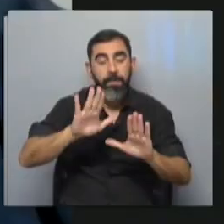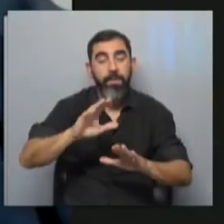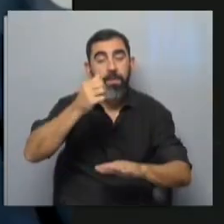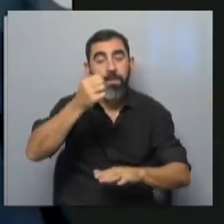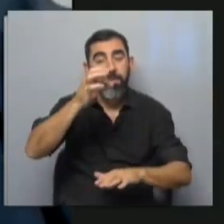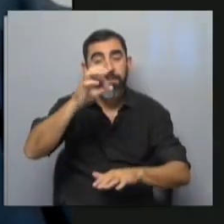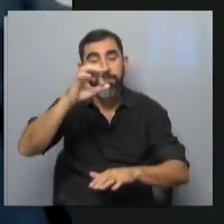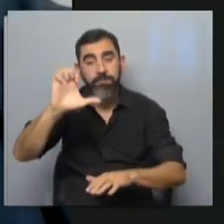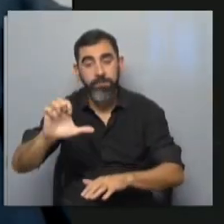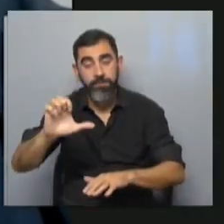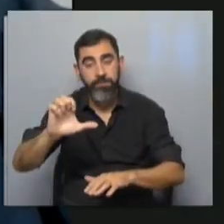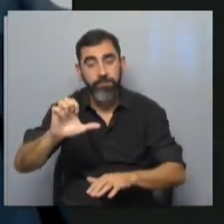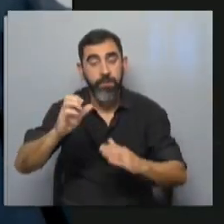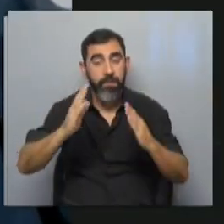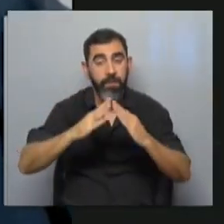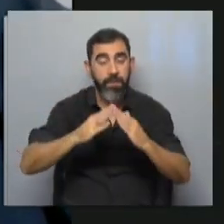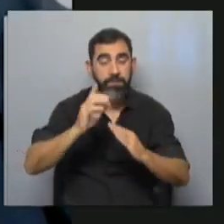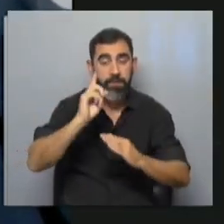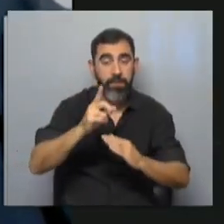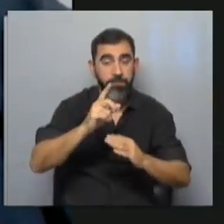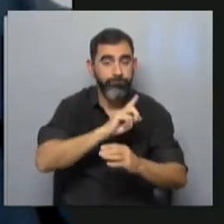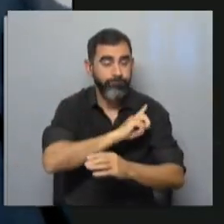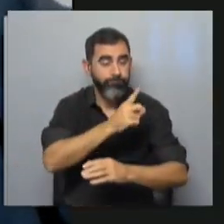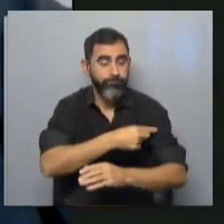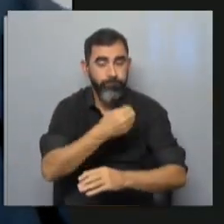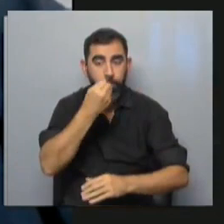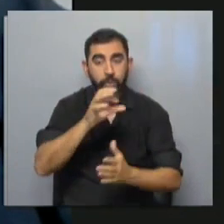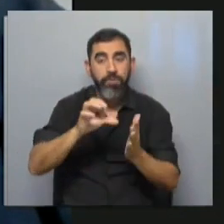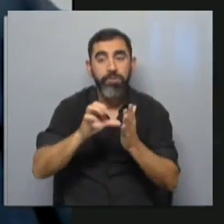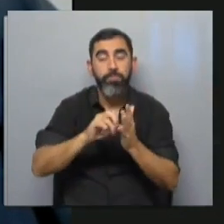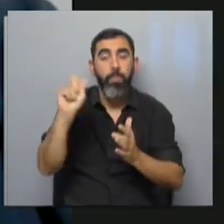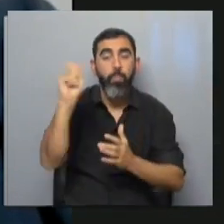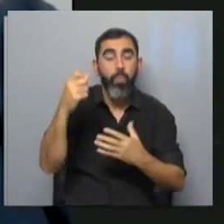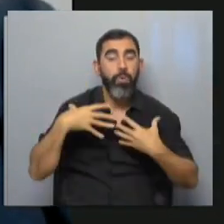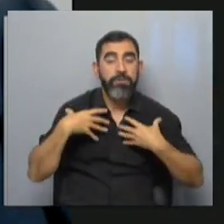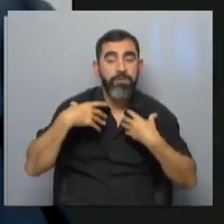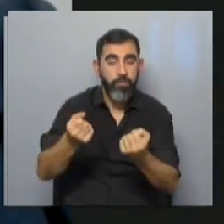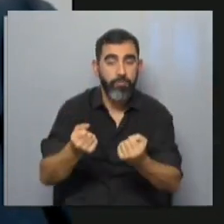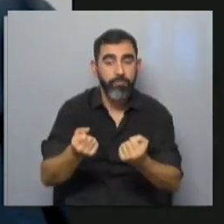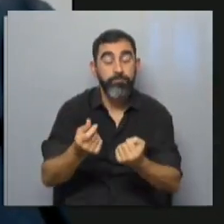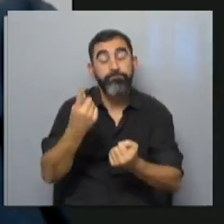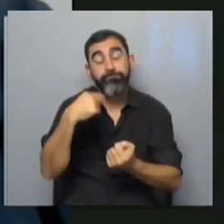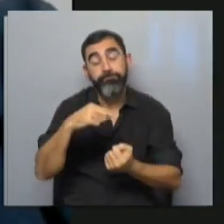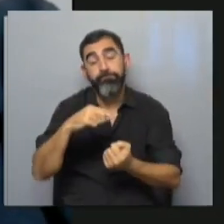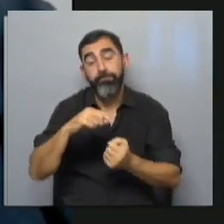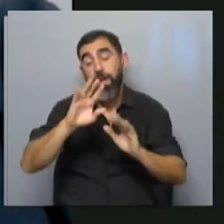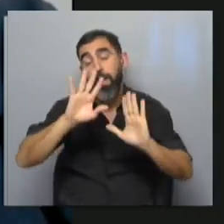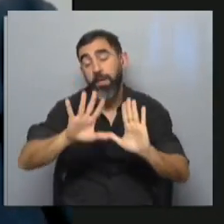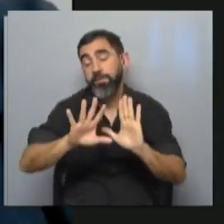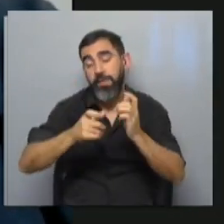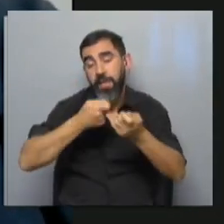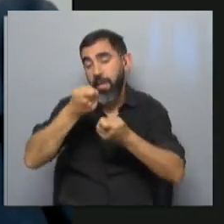ACE Casa Galicia para poder fortalecer el sistema público de salud, pero bueno, las reglas de mercado